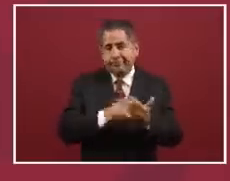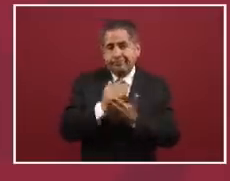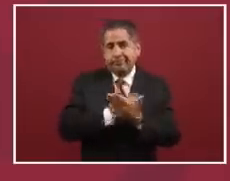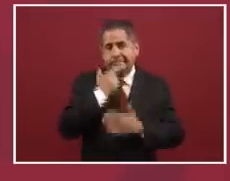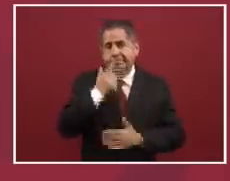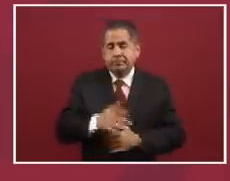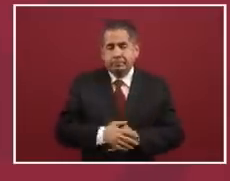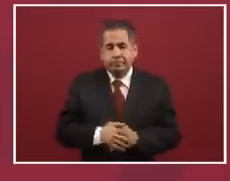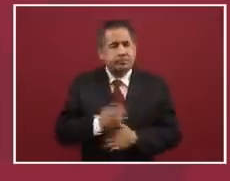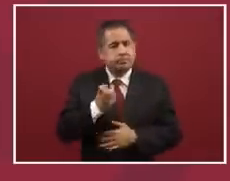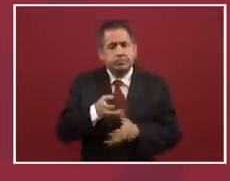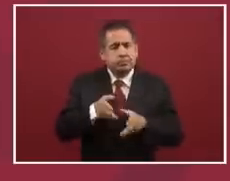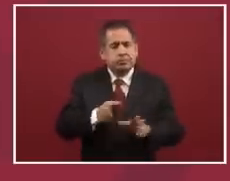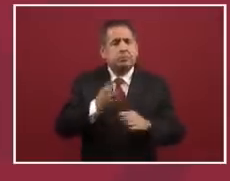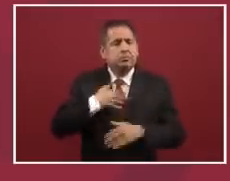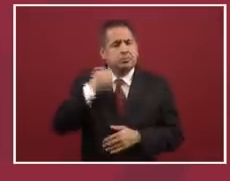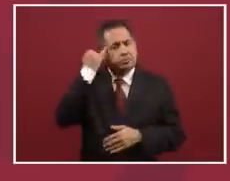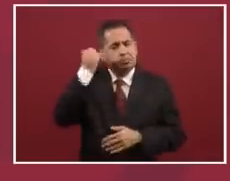Esa es nuestra vía.